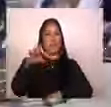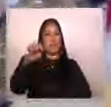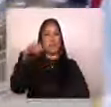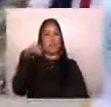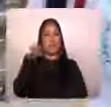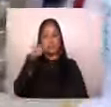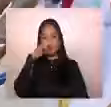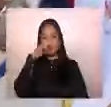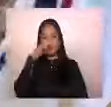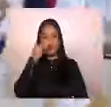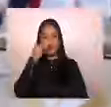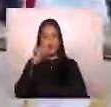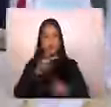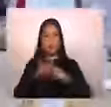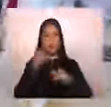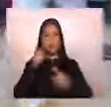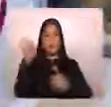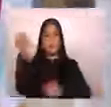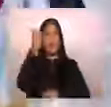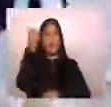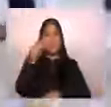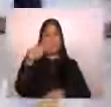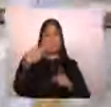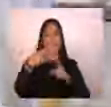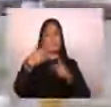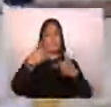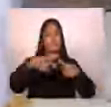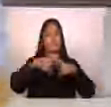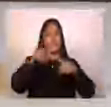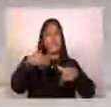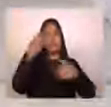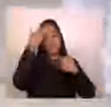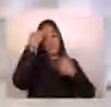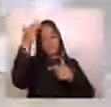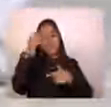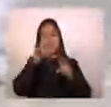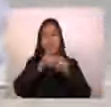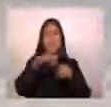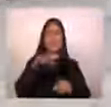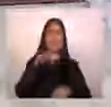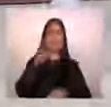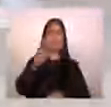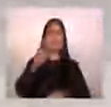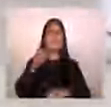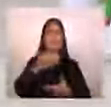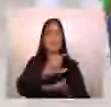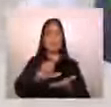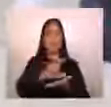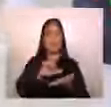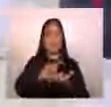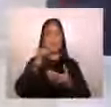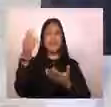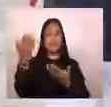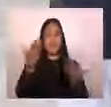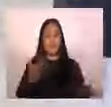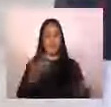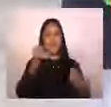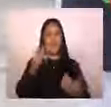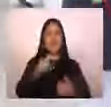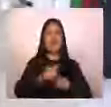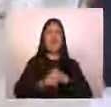sobresalir entre los primeros tres lugares. Con un saludo a la zona 3 capitalina, damos la bienvenida